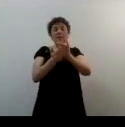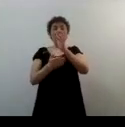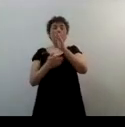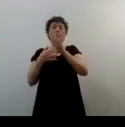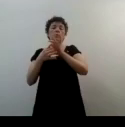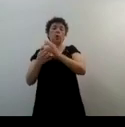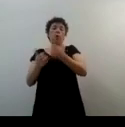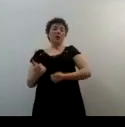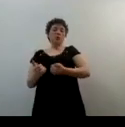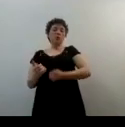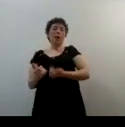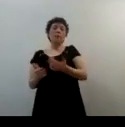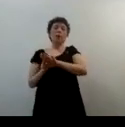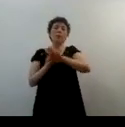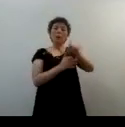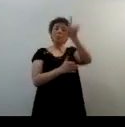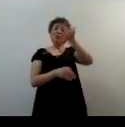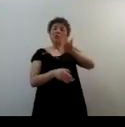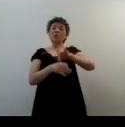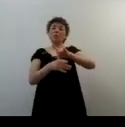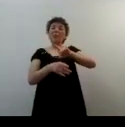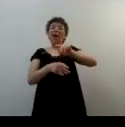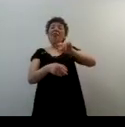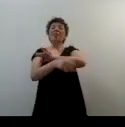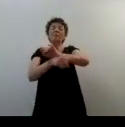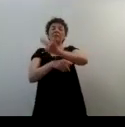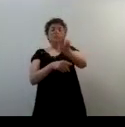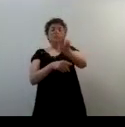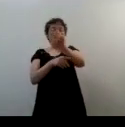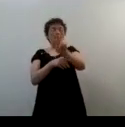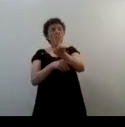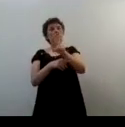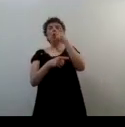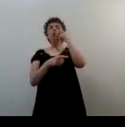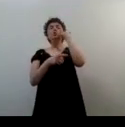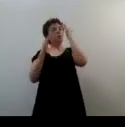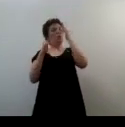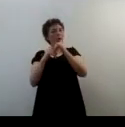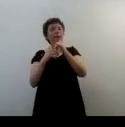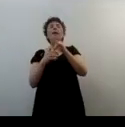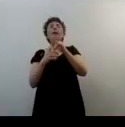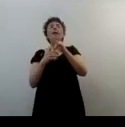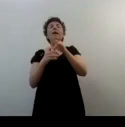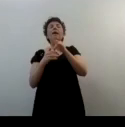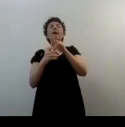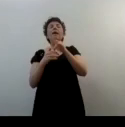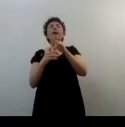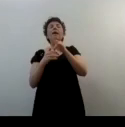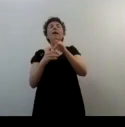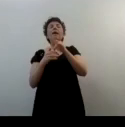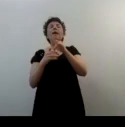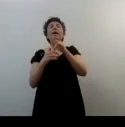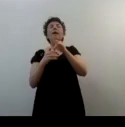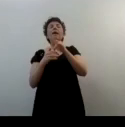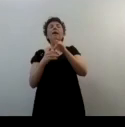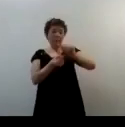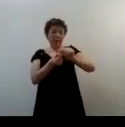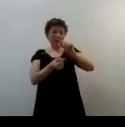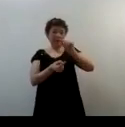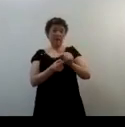2 no. Entonces, para que os hagáis una idea, lo que hacemos es medirlo mediante equivalencias. Bien,